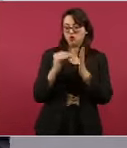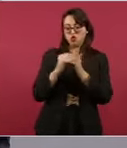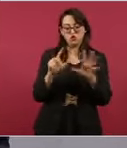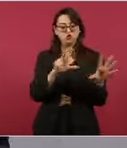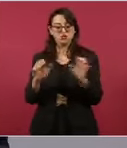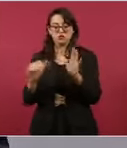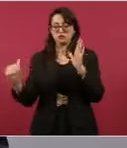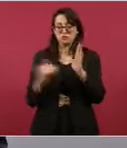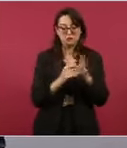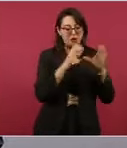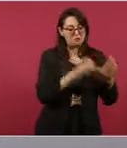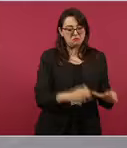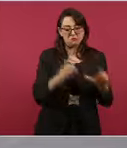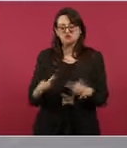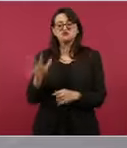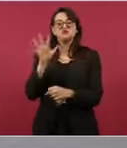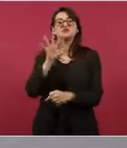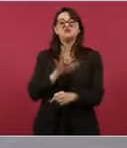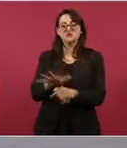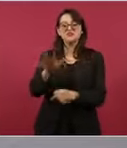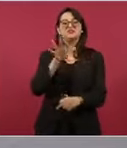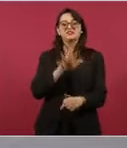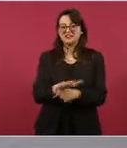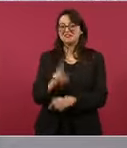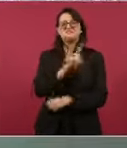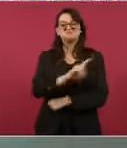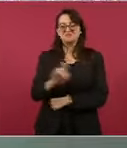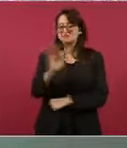la autosuficiencia en combustibles.